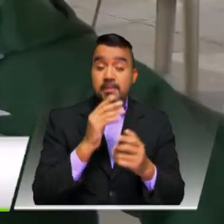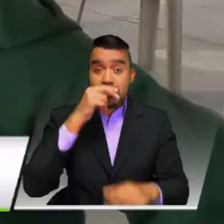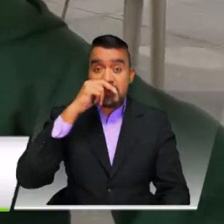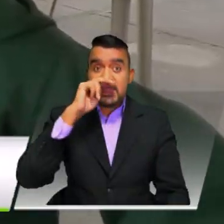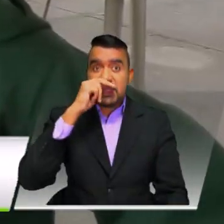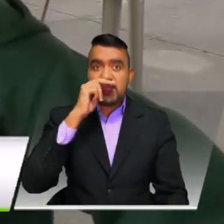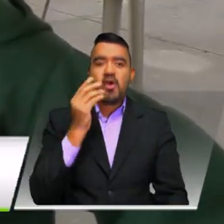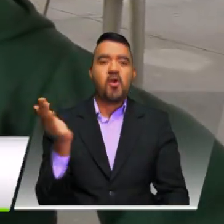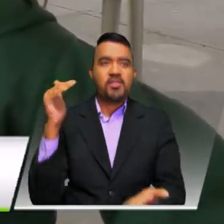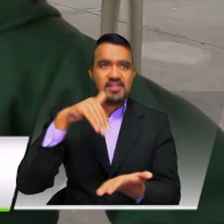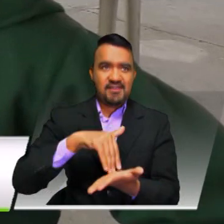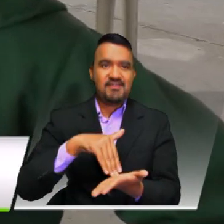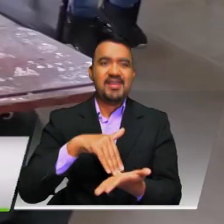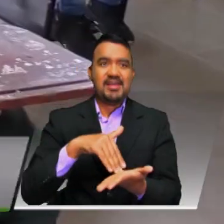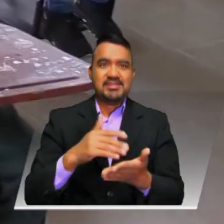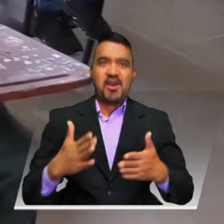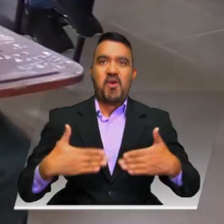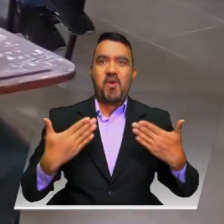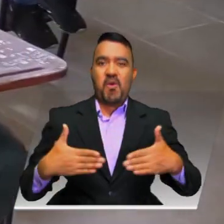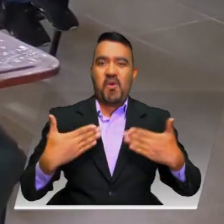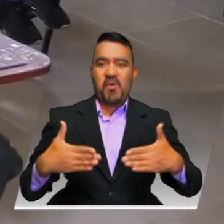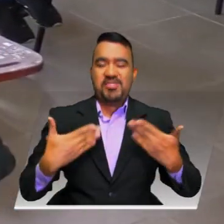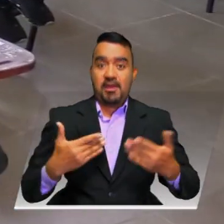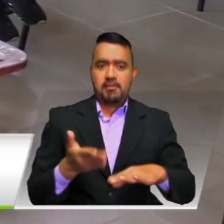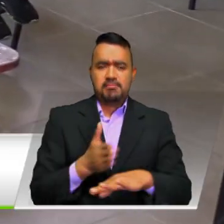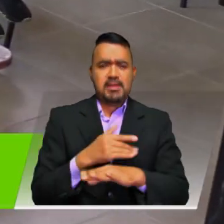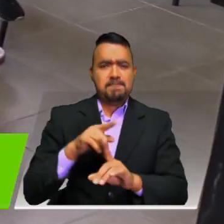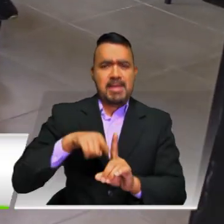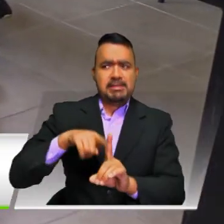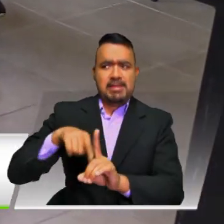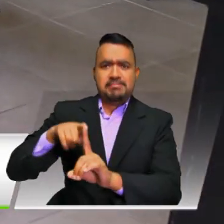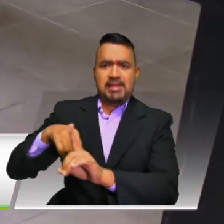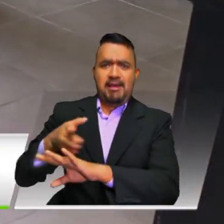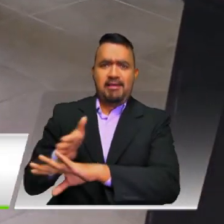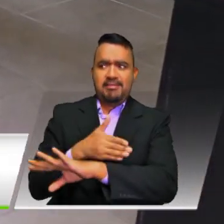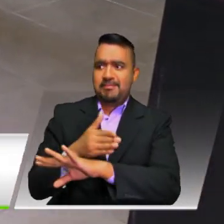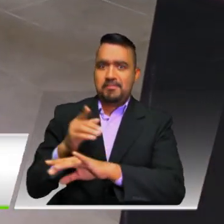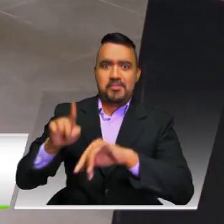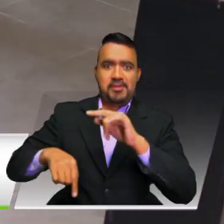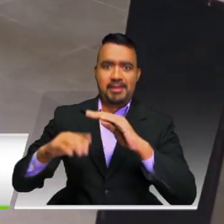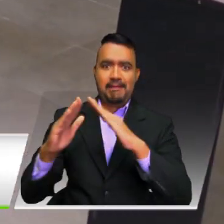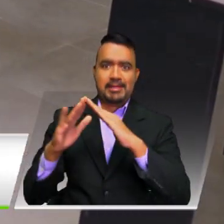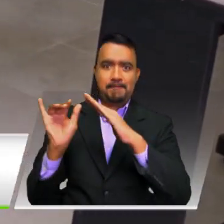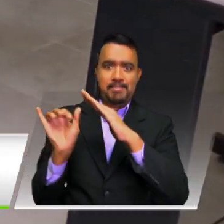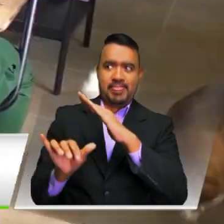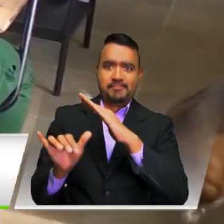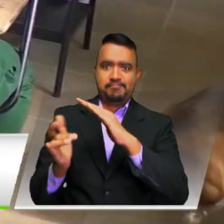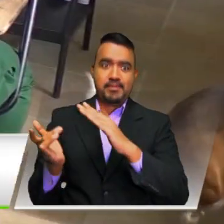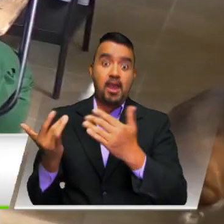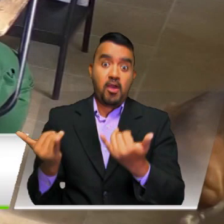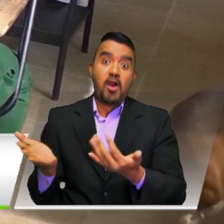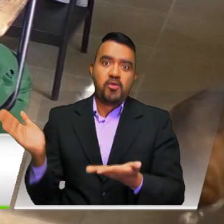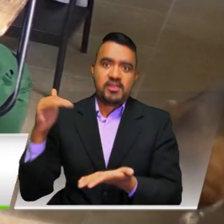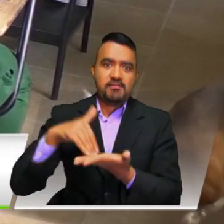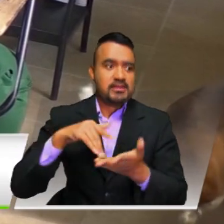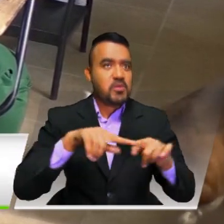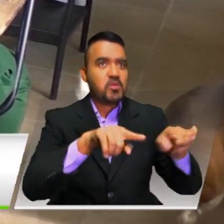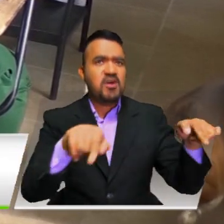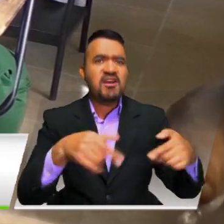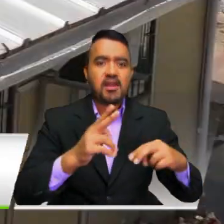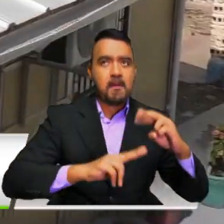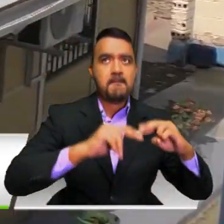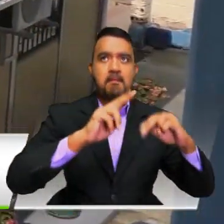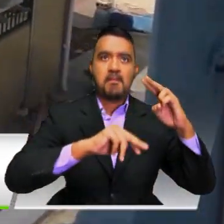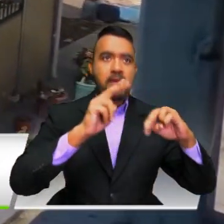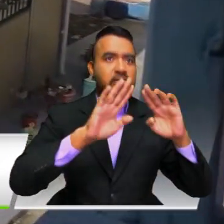al colegio no es solo emocionante tras varios meses de pandemia, sino también porque la infraestructura ahora está modificada